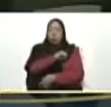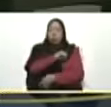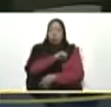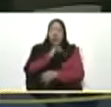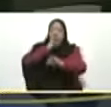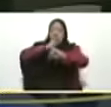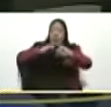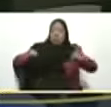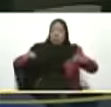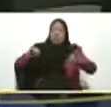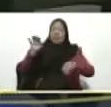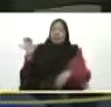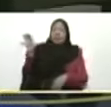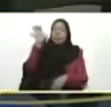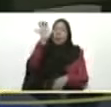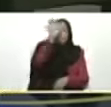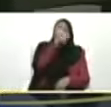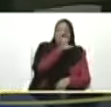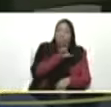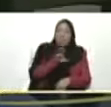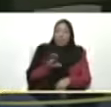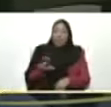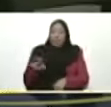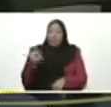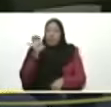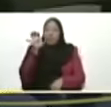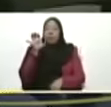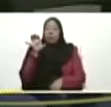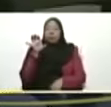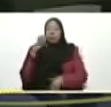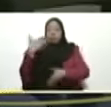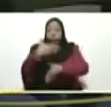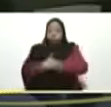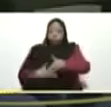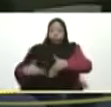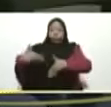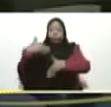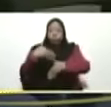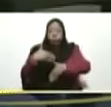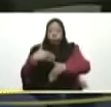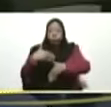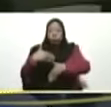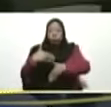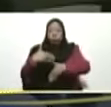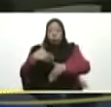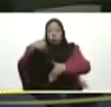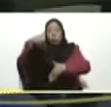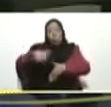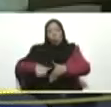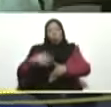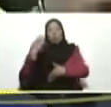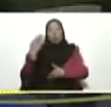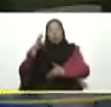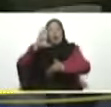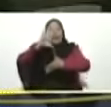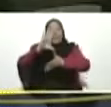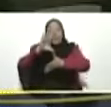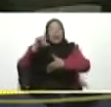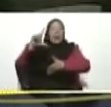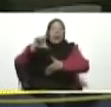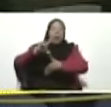Sudamérica, la independencia de todo lo que hoy se llama América